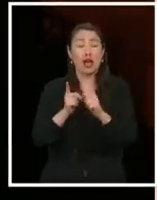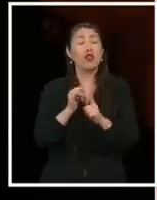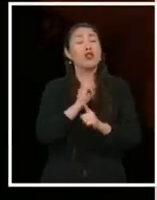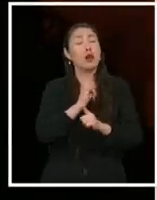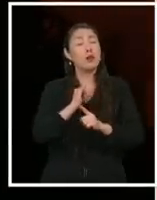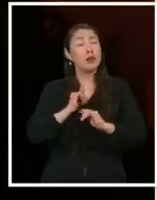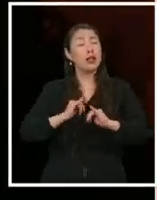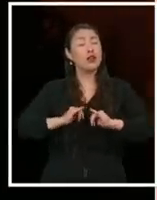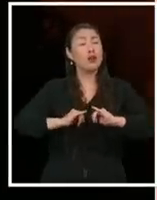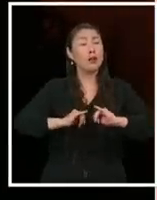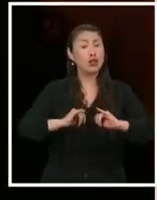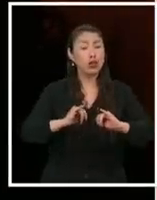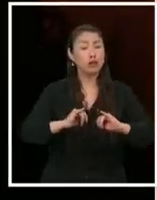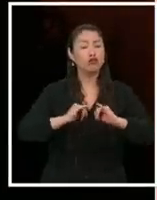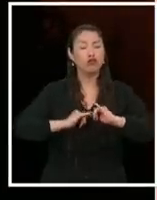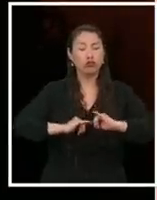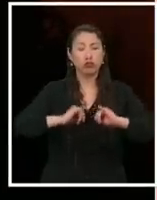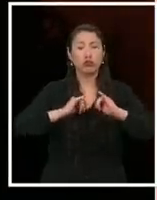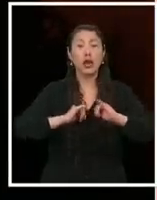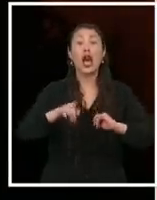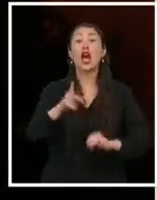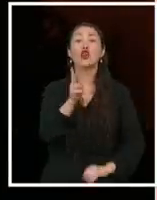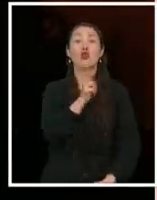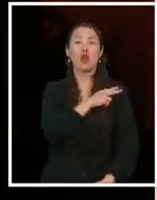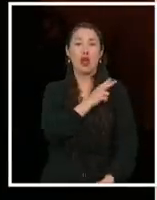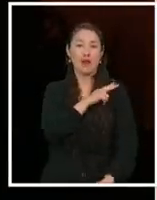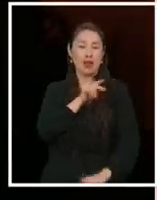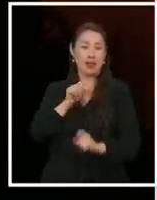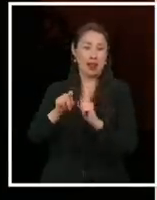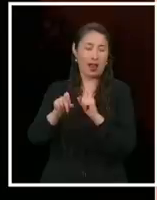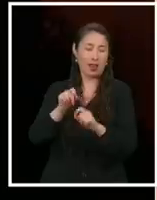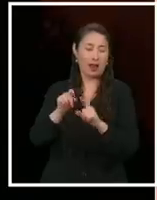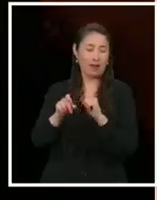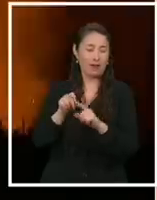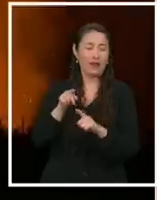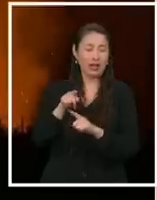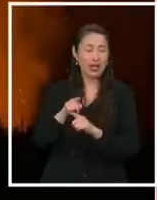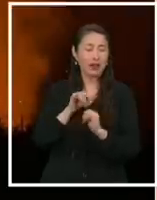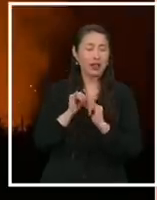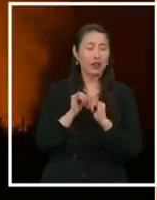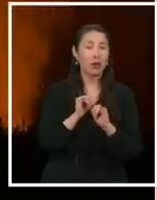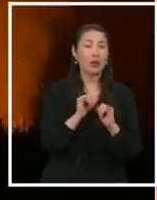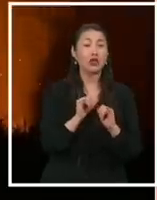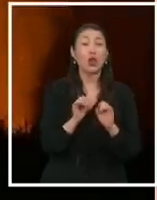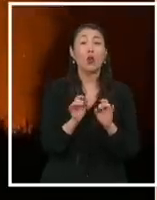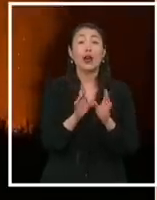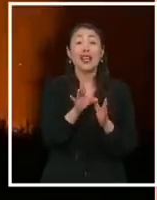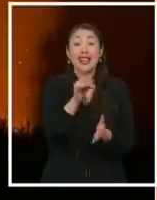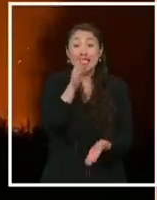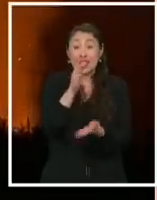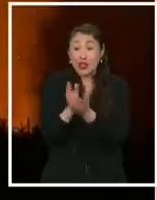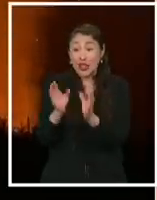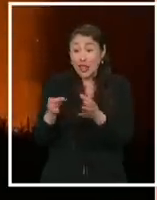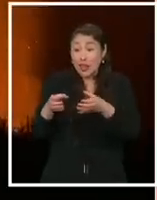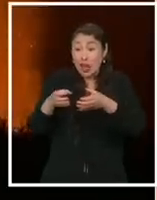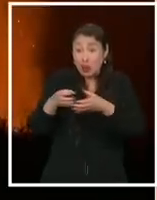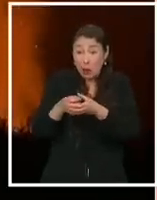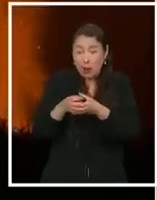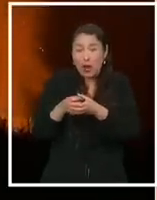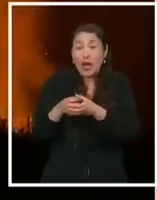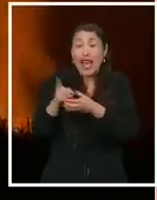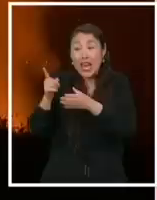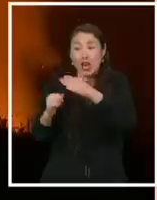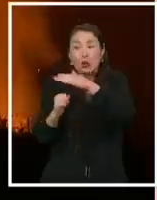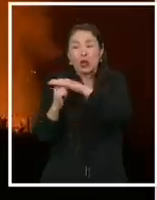más y todas las veces que sea necesario. Hay un jefe de la defensa y en este sentido todas las decisiones que el COGRIT tome serán comunicadas oportunamente por la